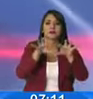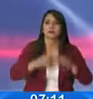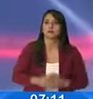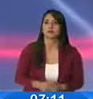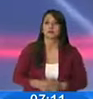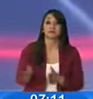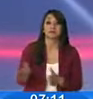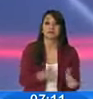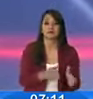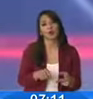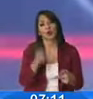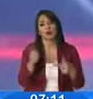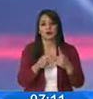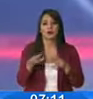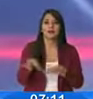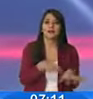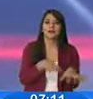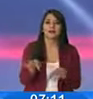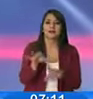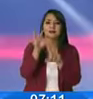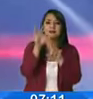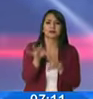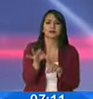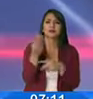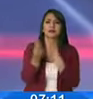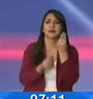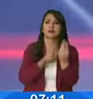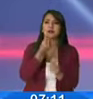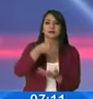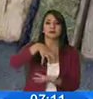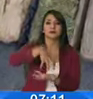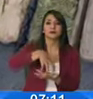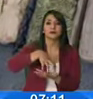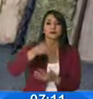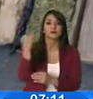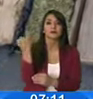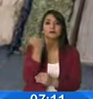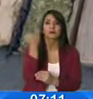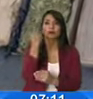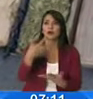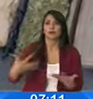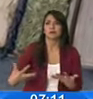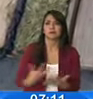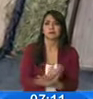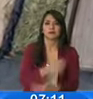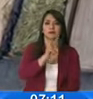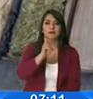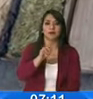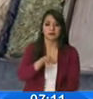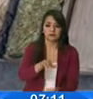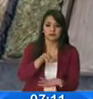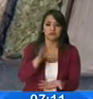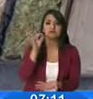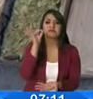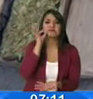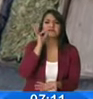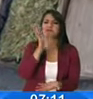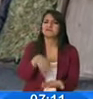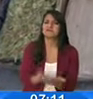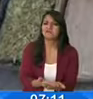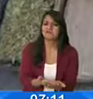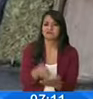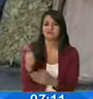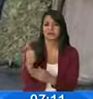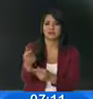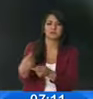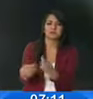unidad en el operativo denominado Obelisco, realizado en la provincia de Imbabura, decomisó 20 kilos de marihuana destinados para el